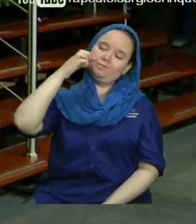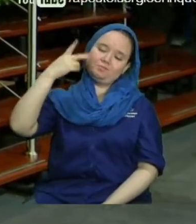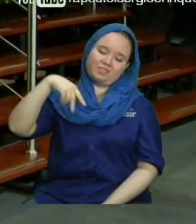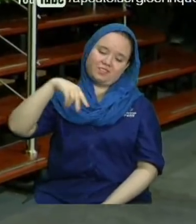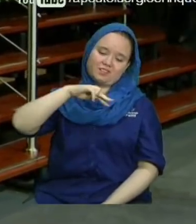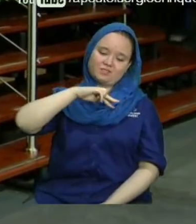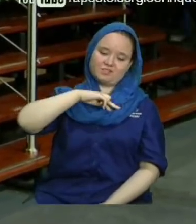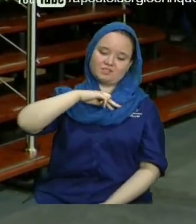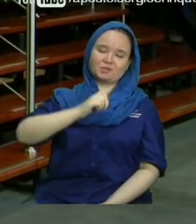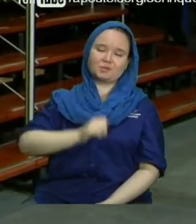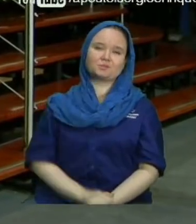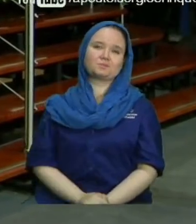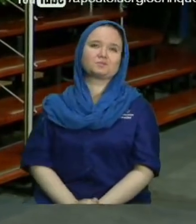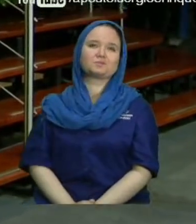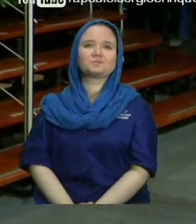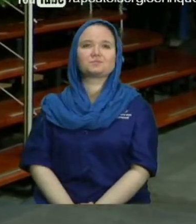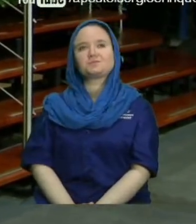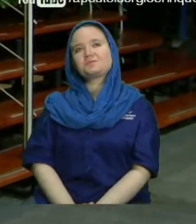su generación.